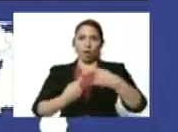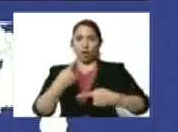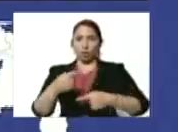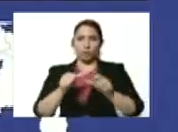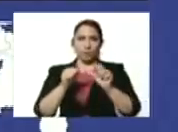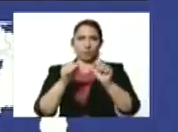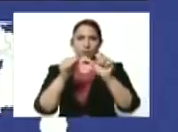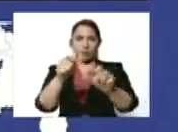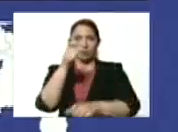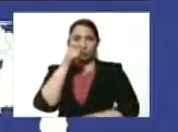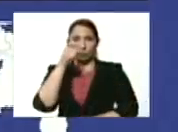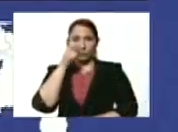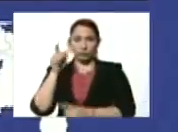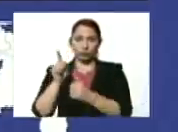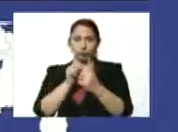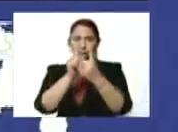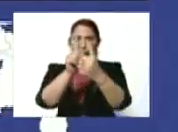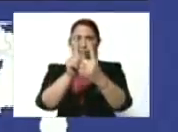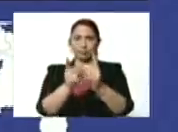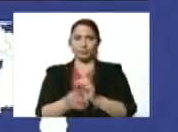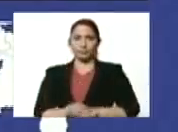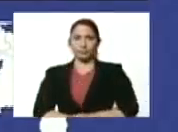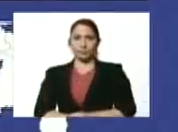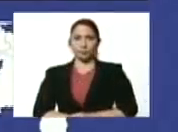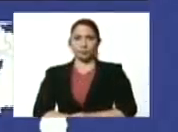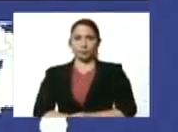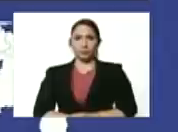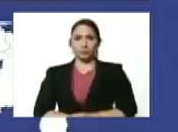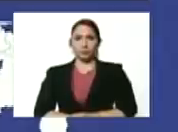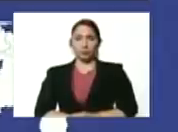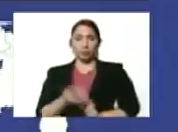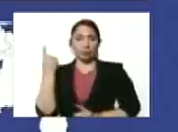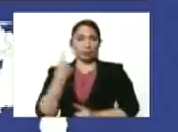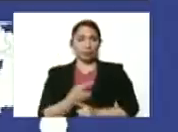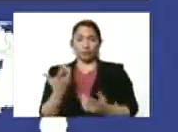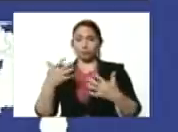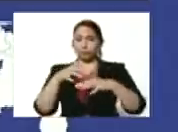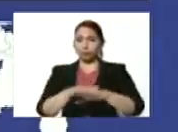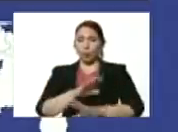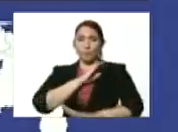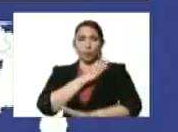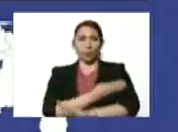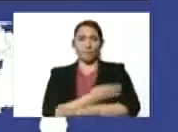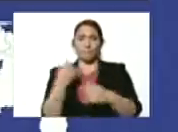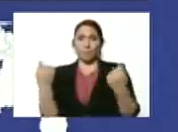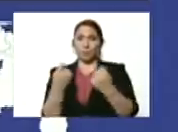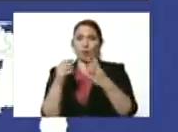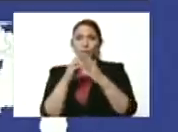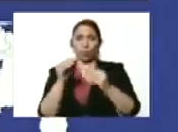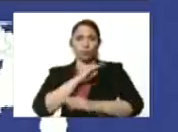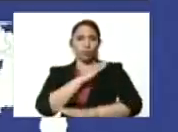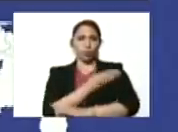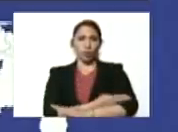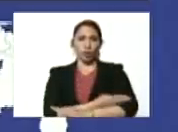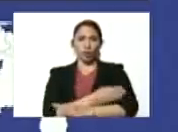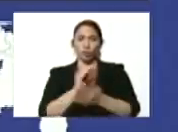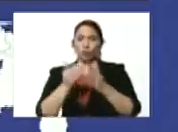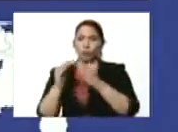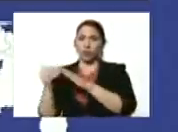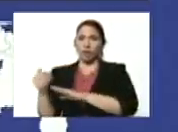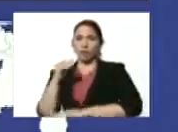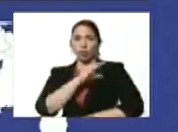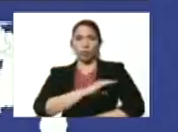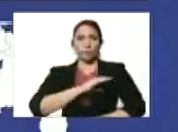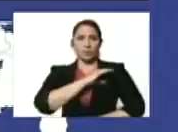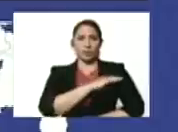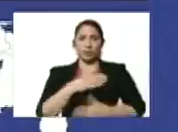de seguimiento. Ahí se integra el poder popular, todos los poderes comunales, los comités de salud